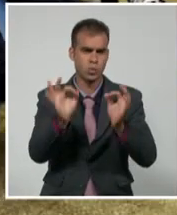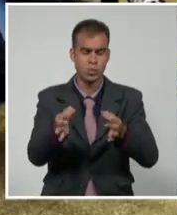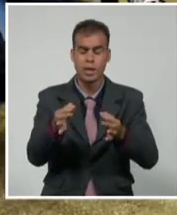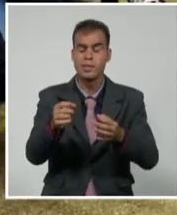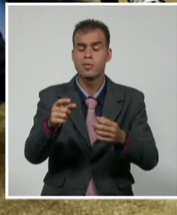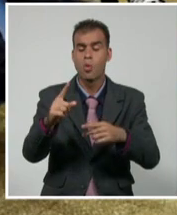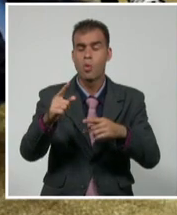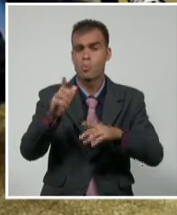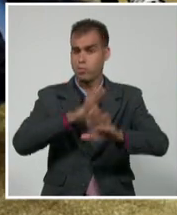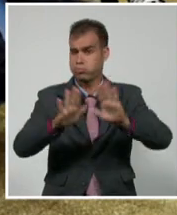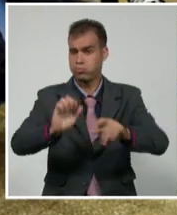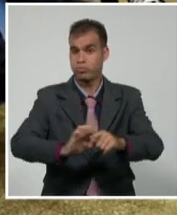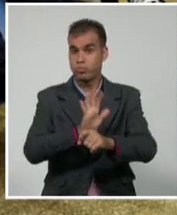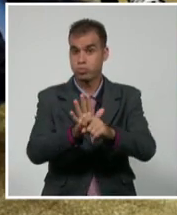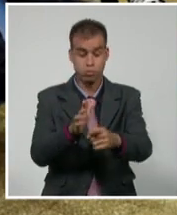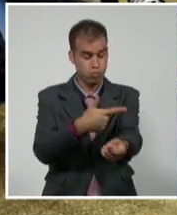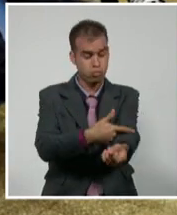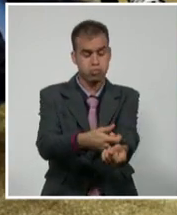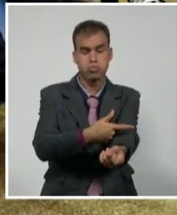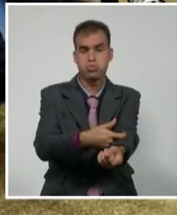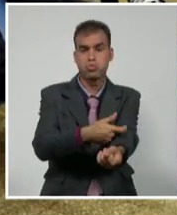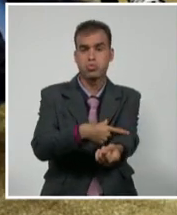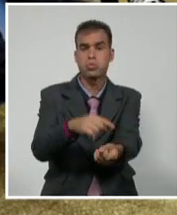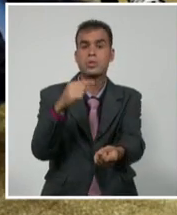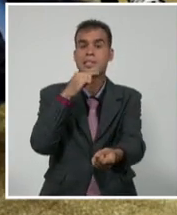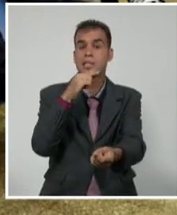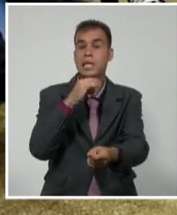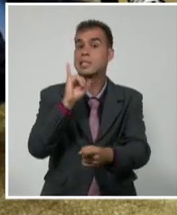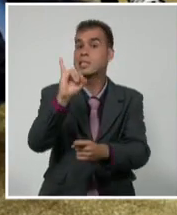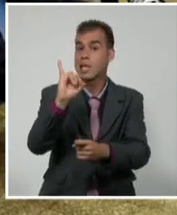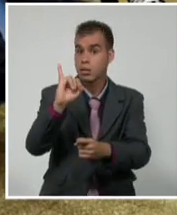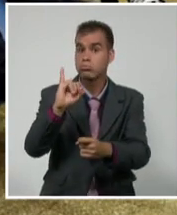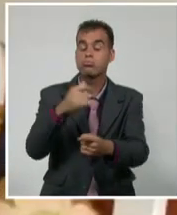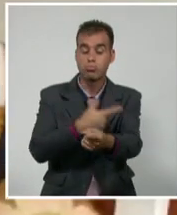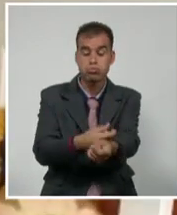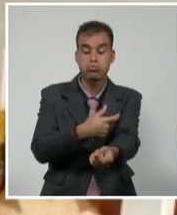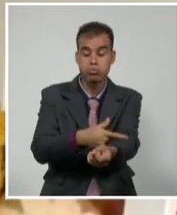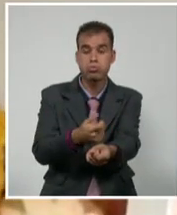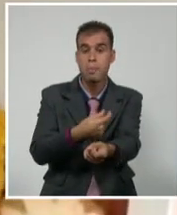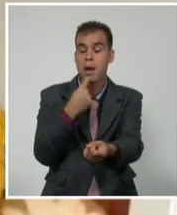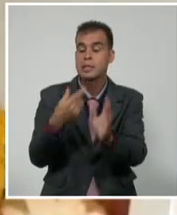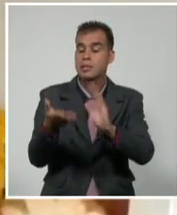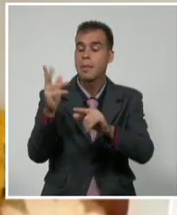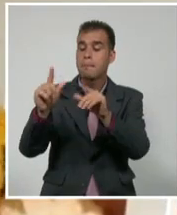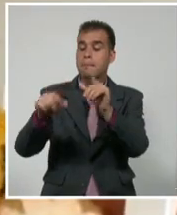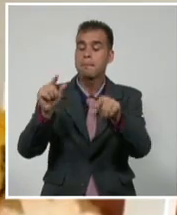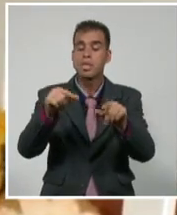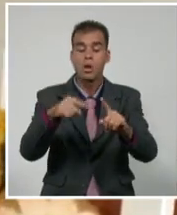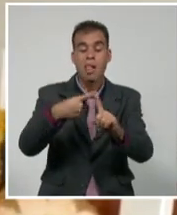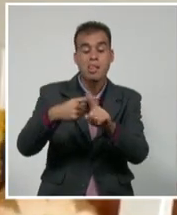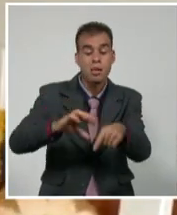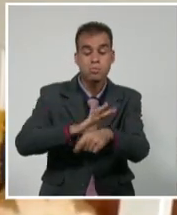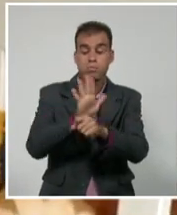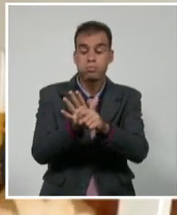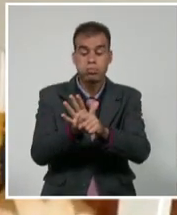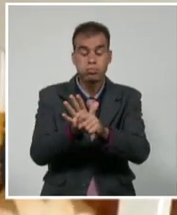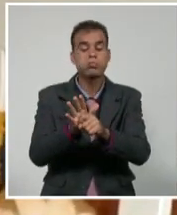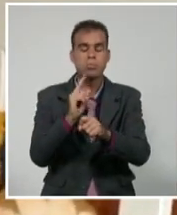Argentina, pues ha donado plasma en 6 ocasiones para salvar la vida de pacientes positivos. No pensé en el título, pensé hacerlo